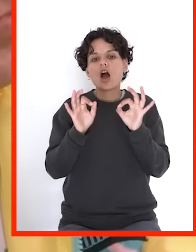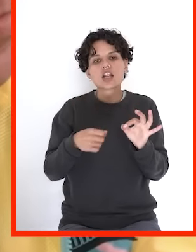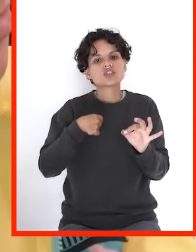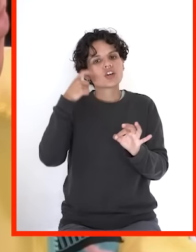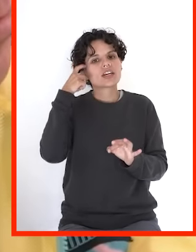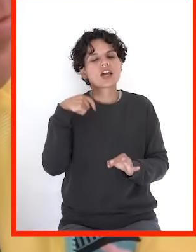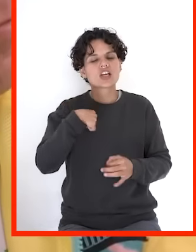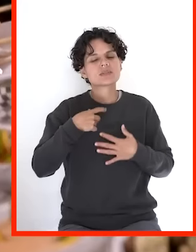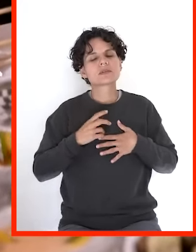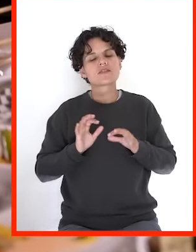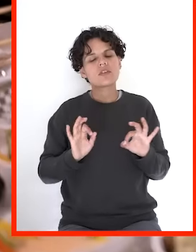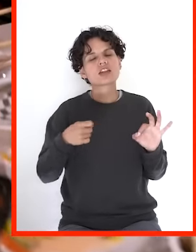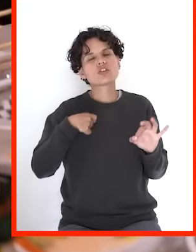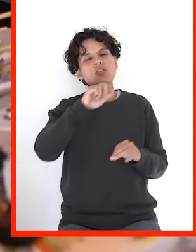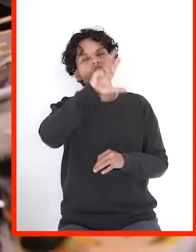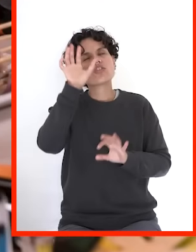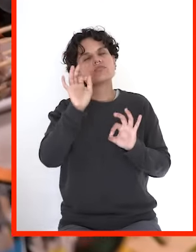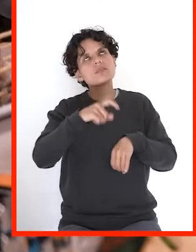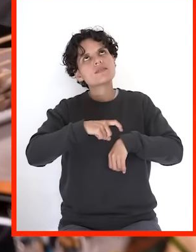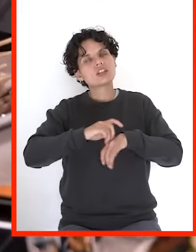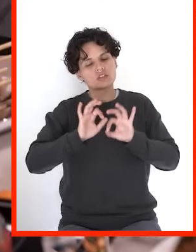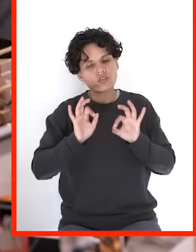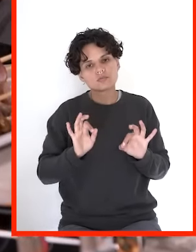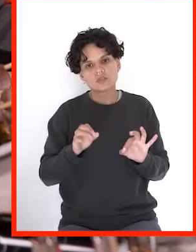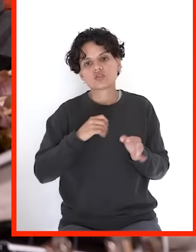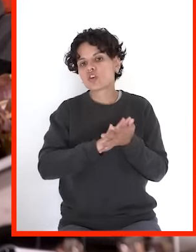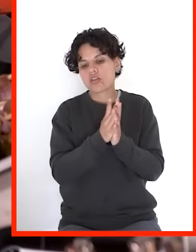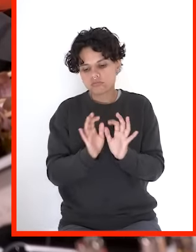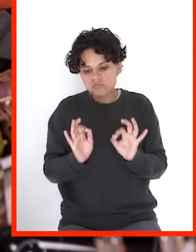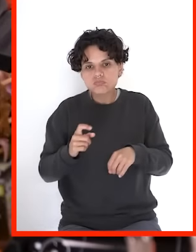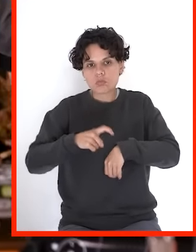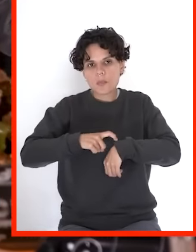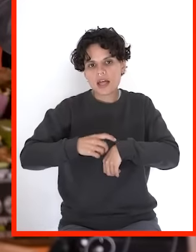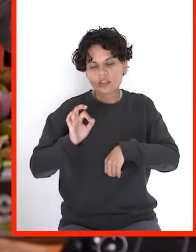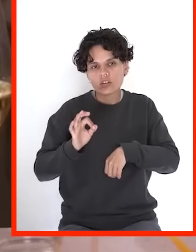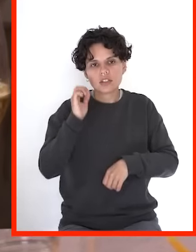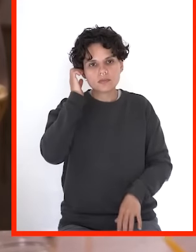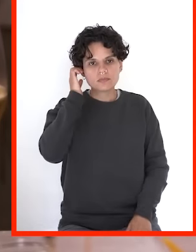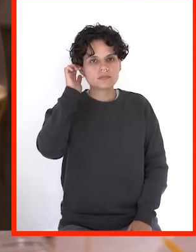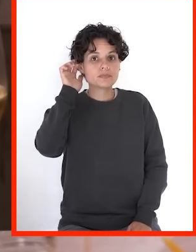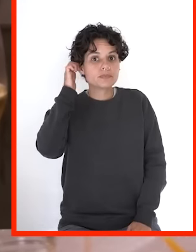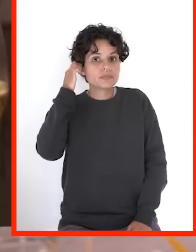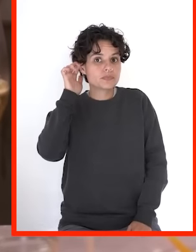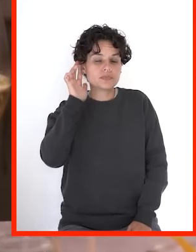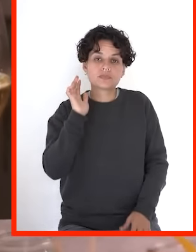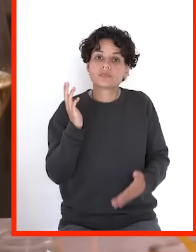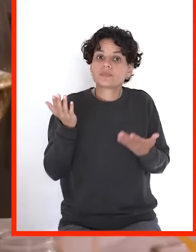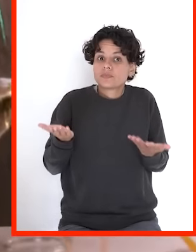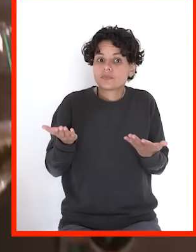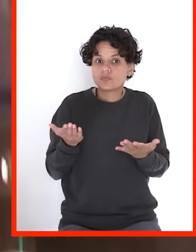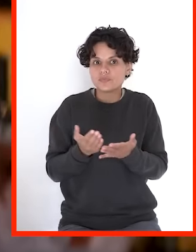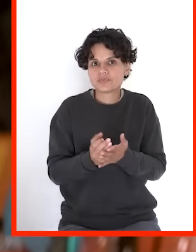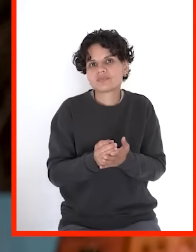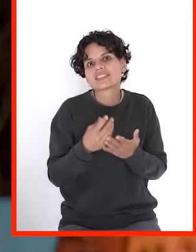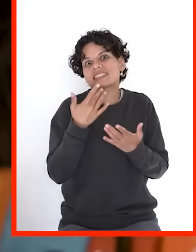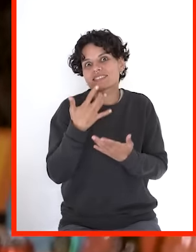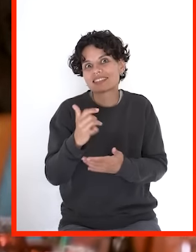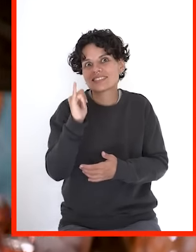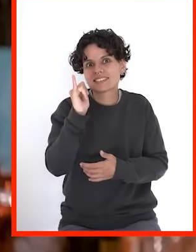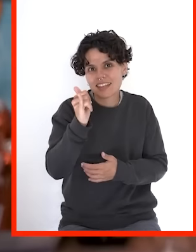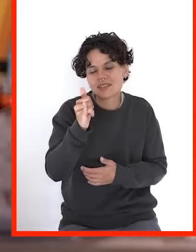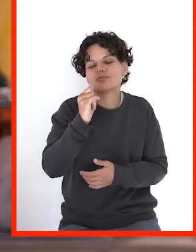perfecto. Amén. Ah, no. Todo su momento, ¿no? Y felices de estar aquí. Y les tengo un copetito a cada